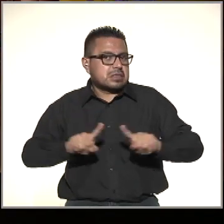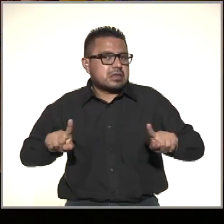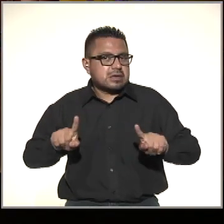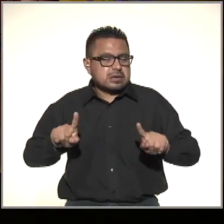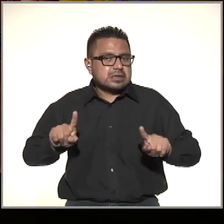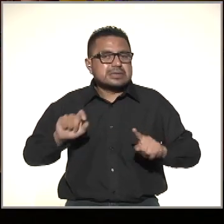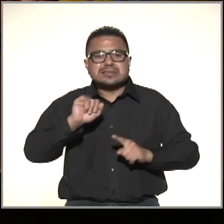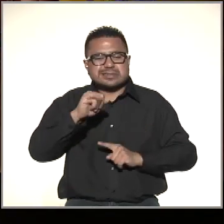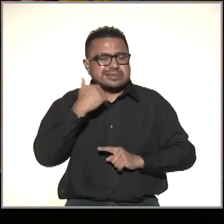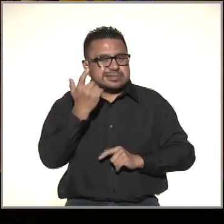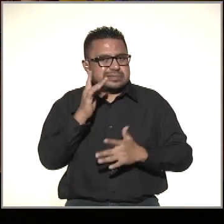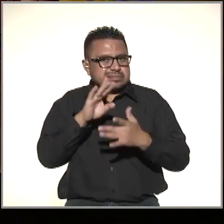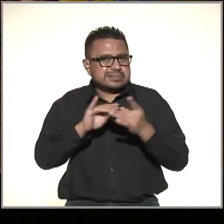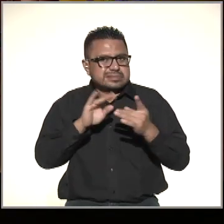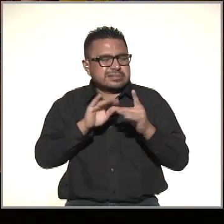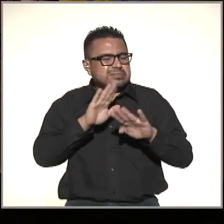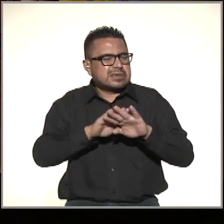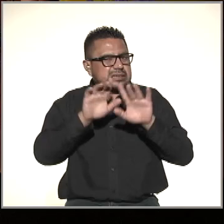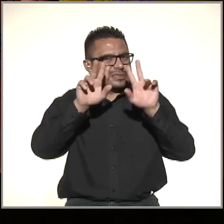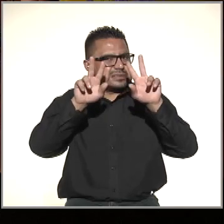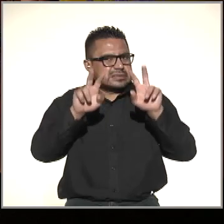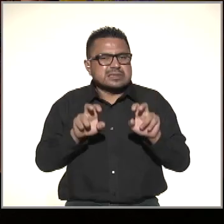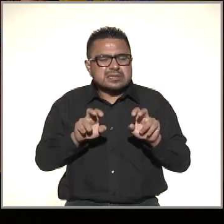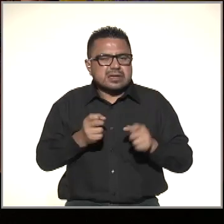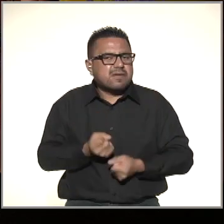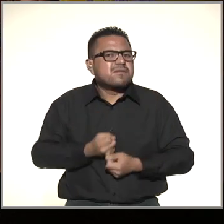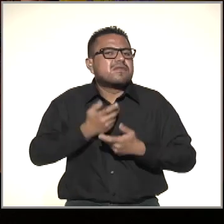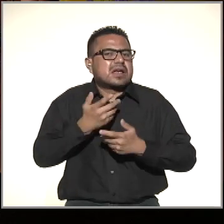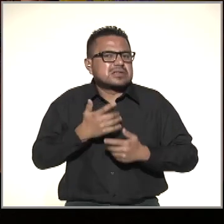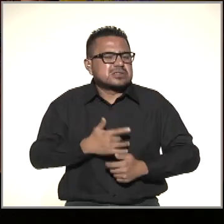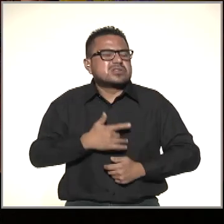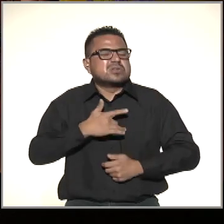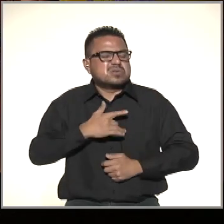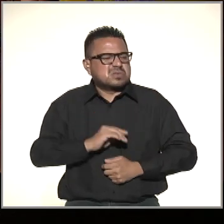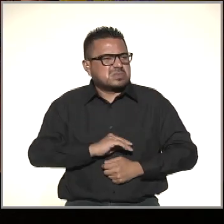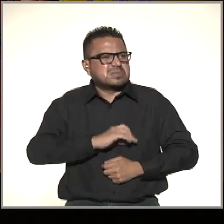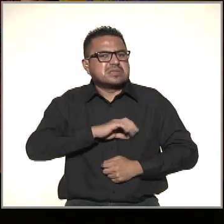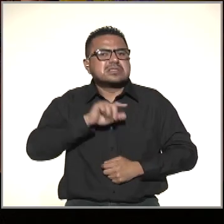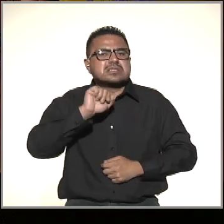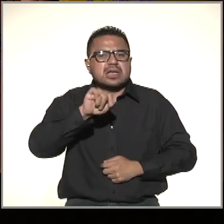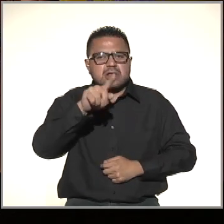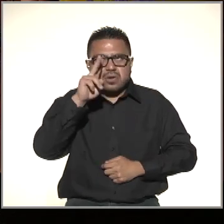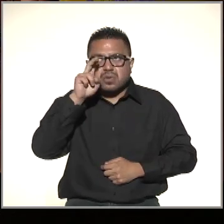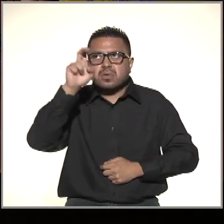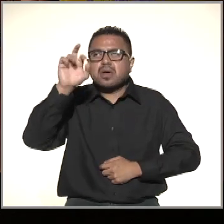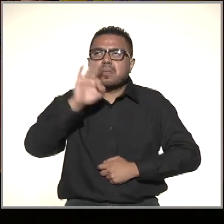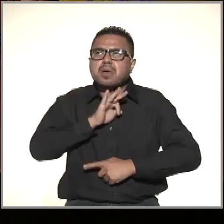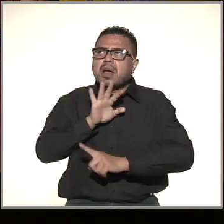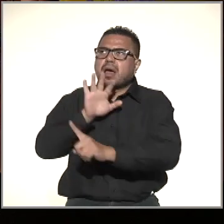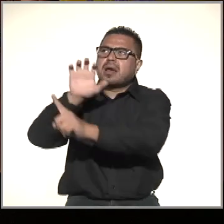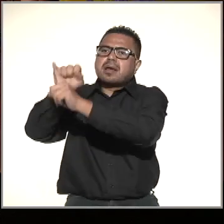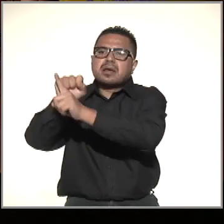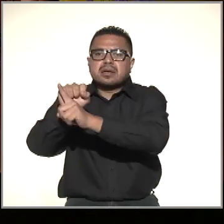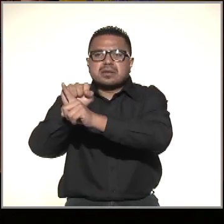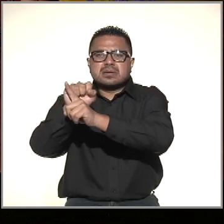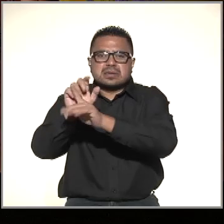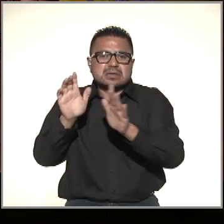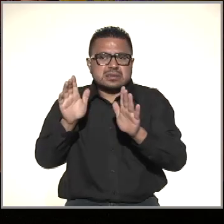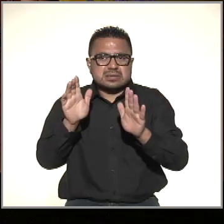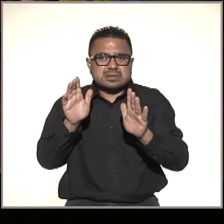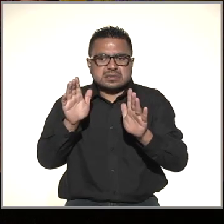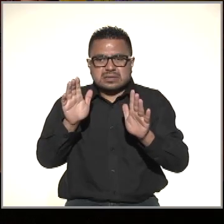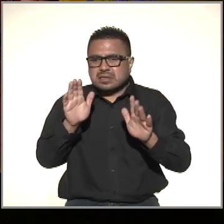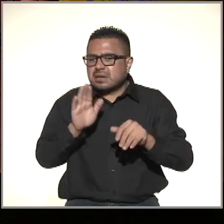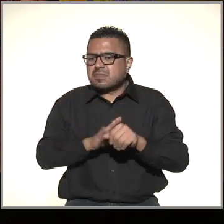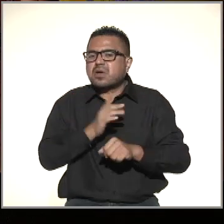y sí quiero ser muy puntual en esto, de decir una frase motivacional. Si lo sueñas, lo alcanzas. Es tan ambiguo, ¿no?